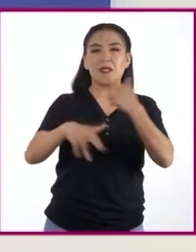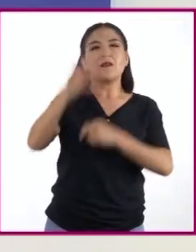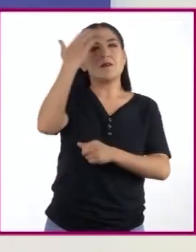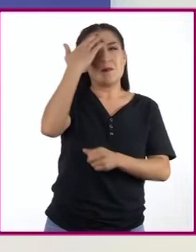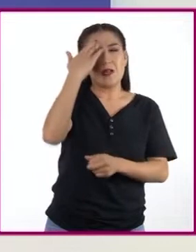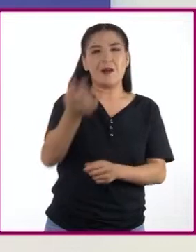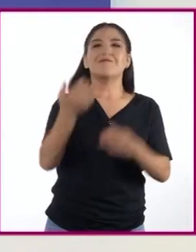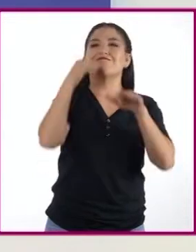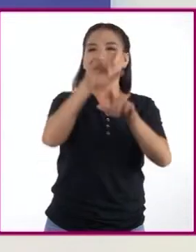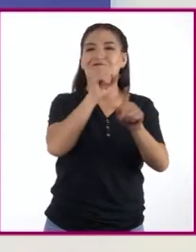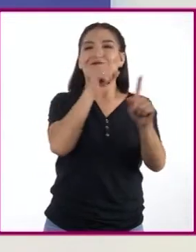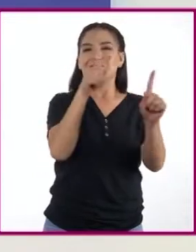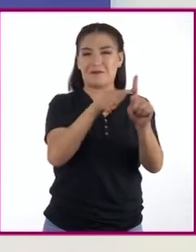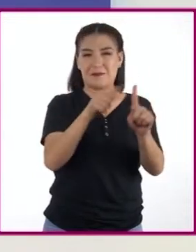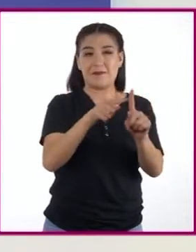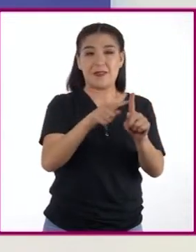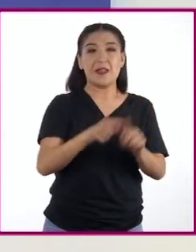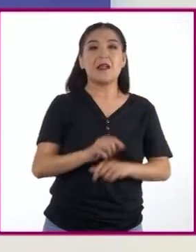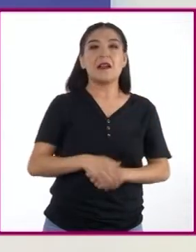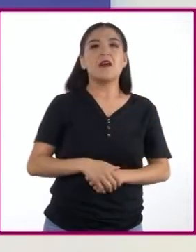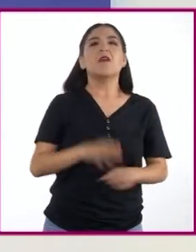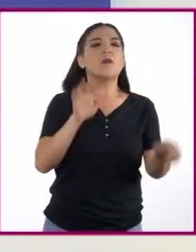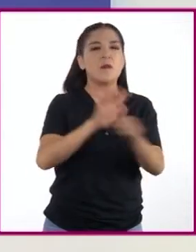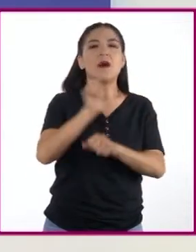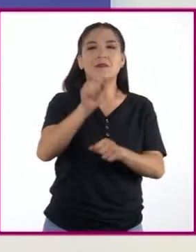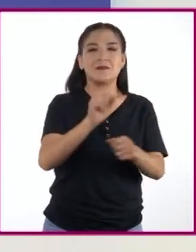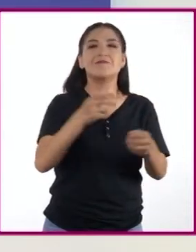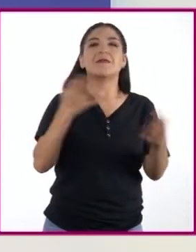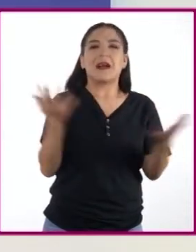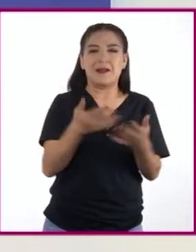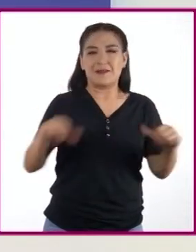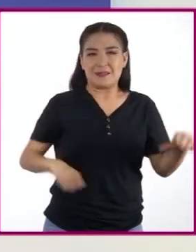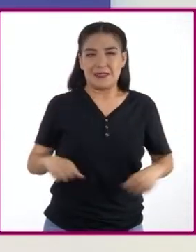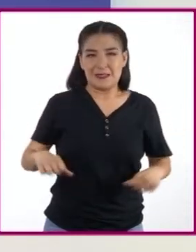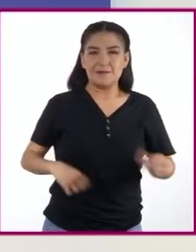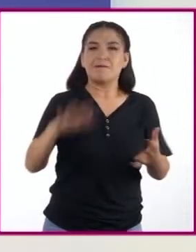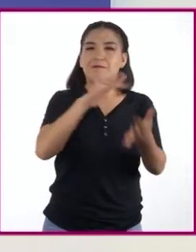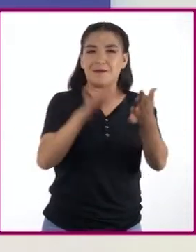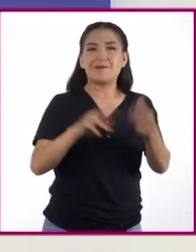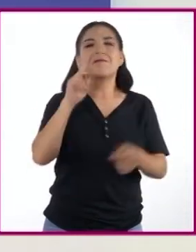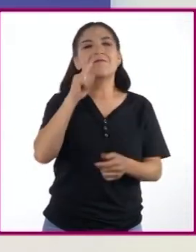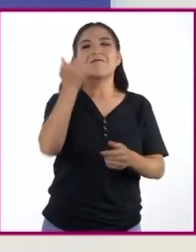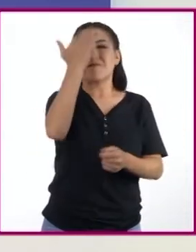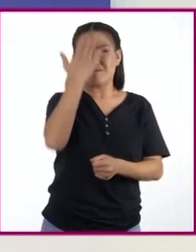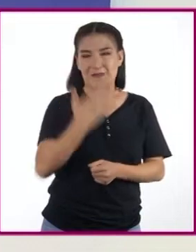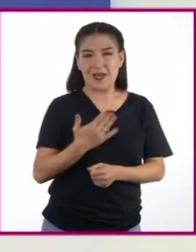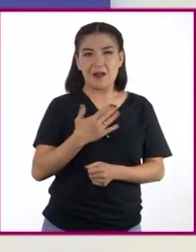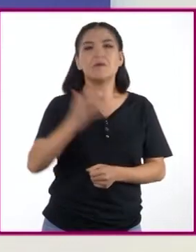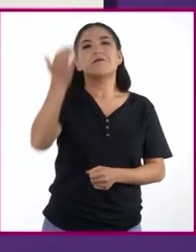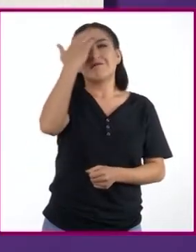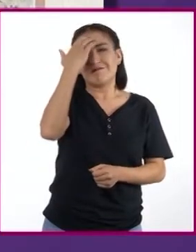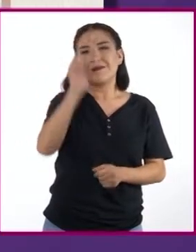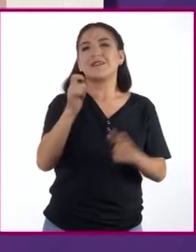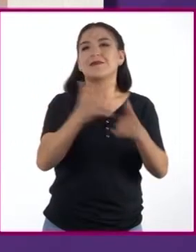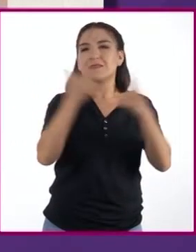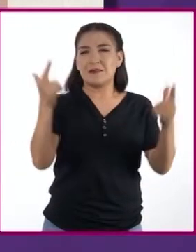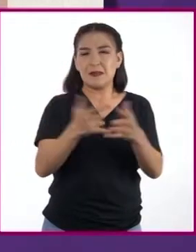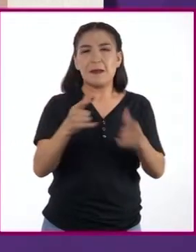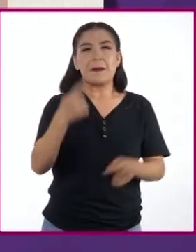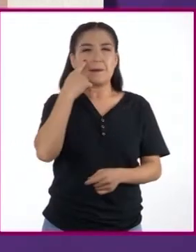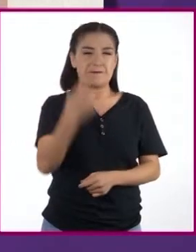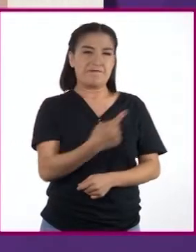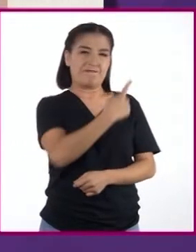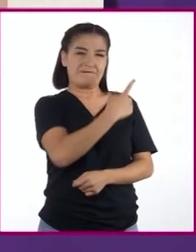respecto al tema, a continuación realizaremos la actividad leyendo imágenes, conociendo historias. Observen